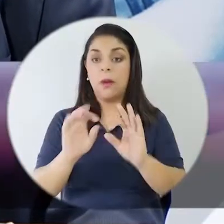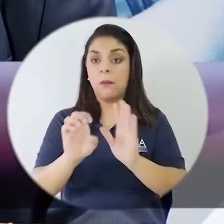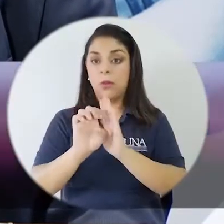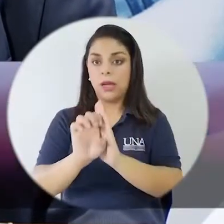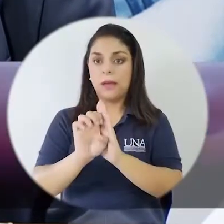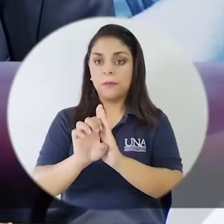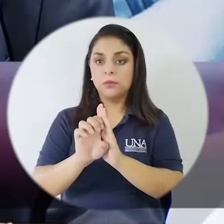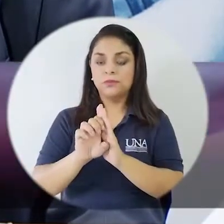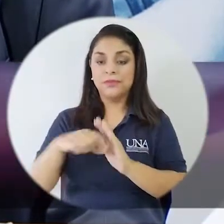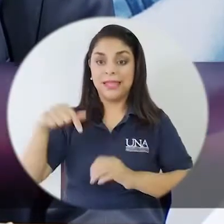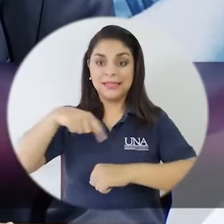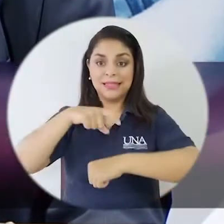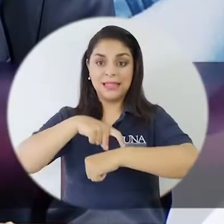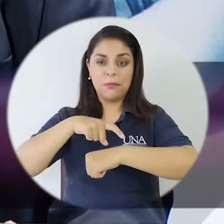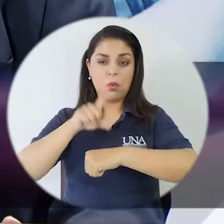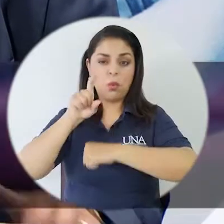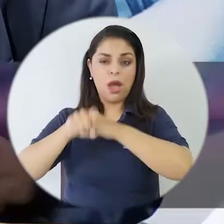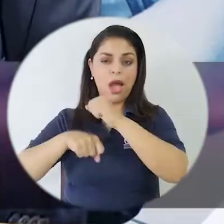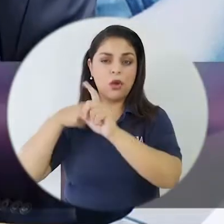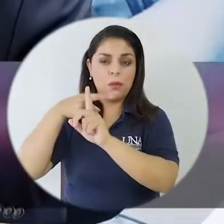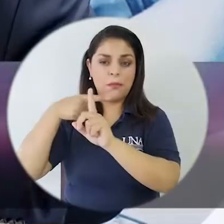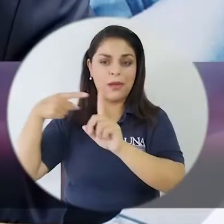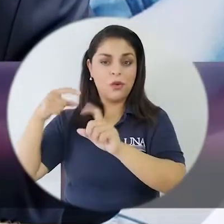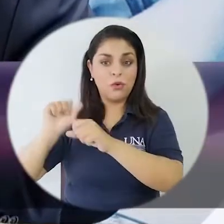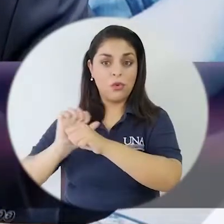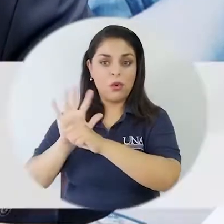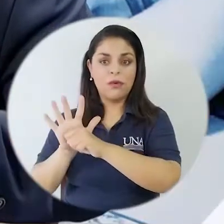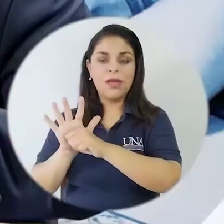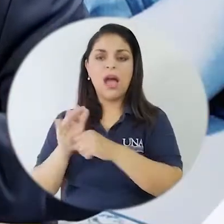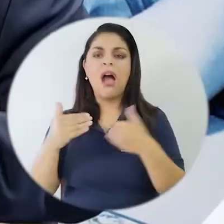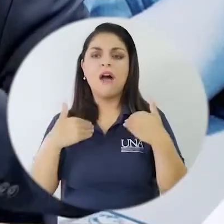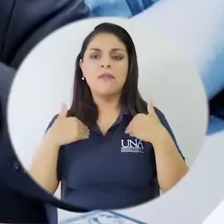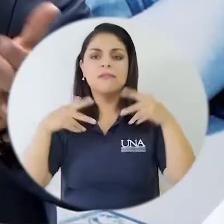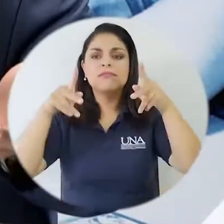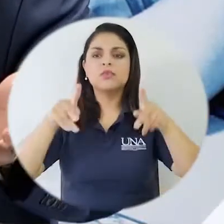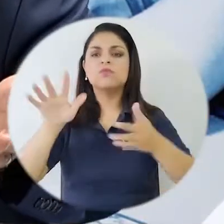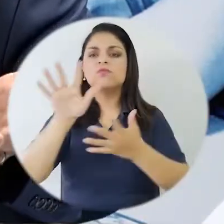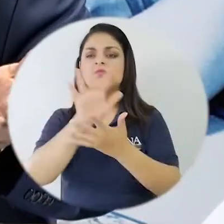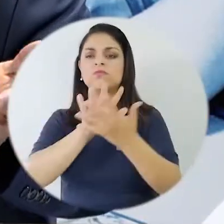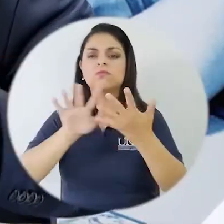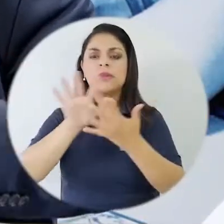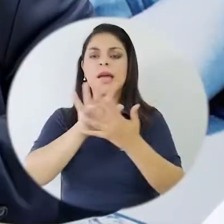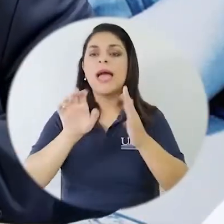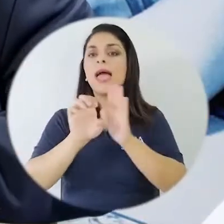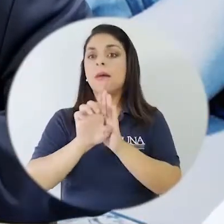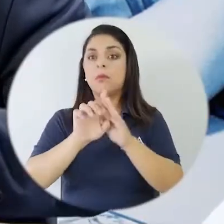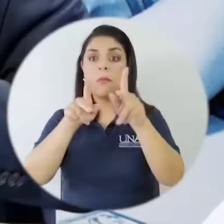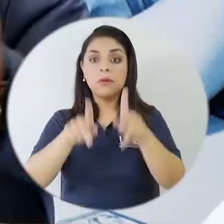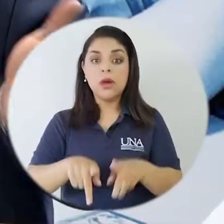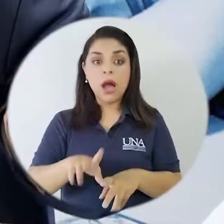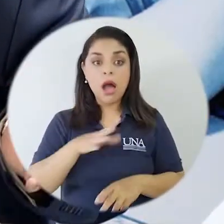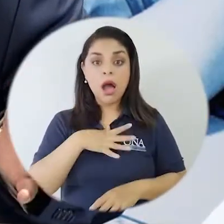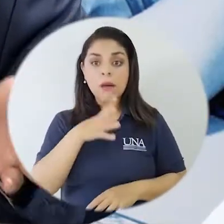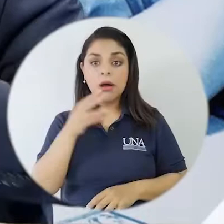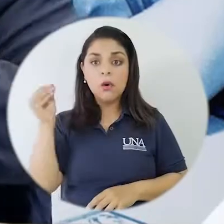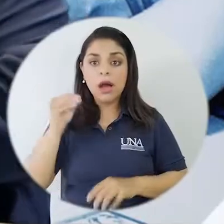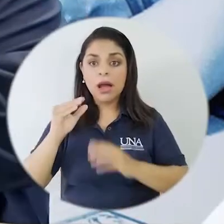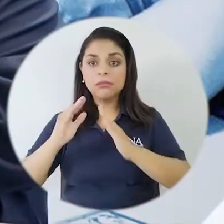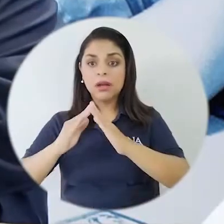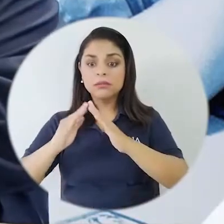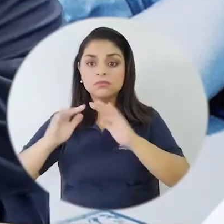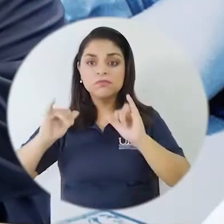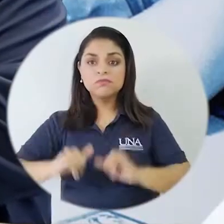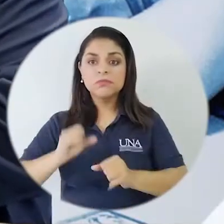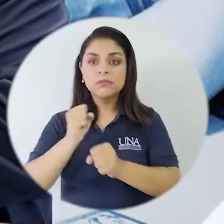medio que conversábamos ahora, hubo algunas confusiones. La gente pensaba que irse a teletrabajo era trabajar por productos